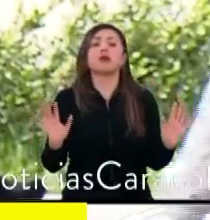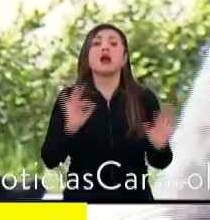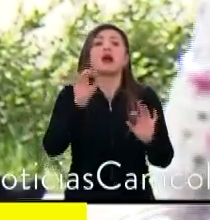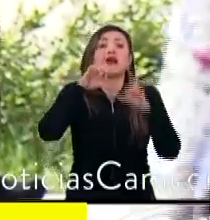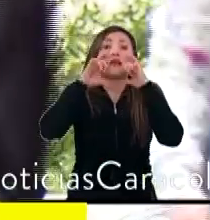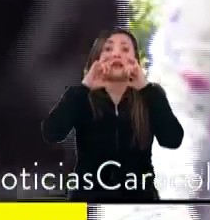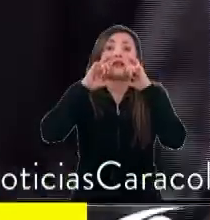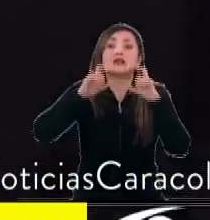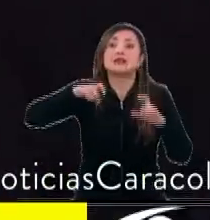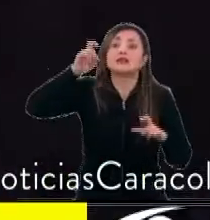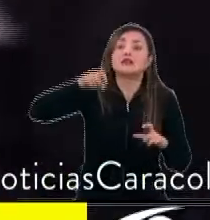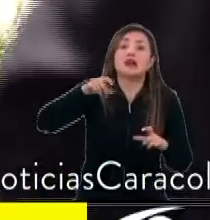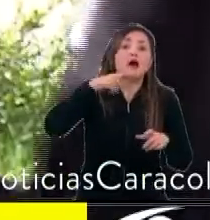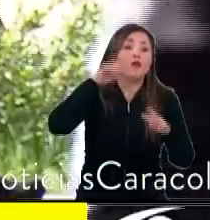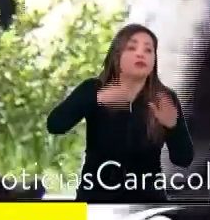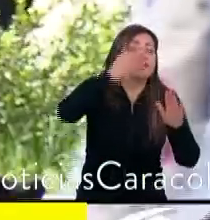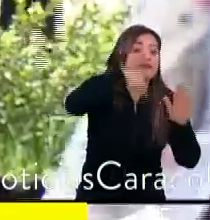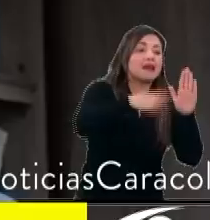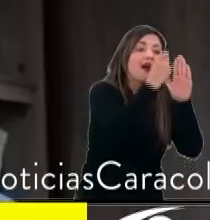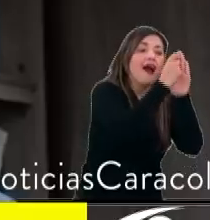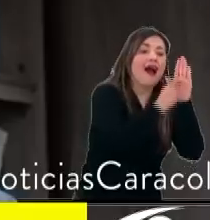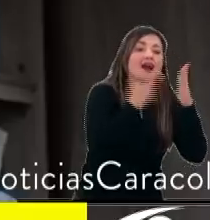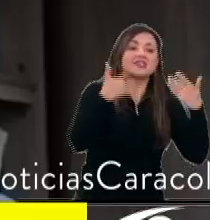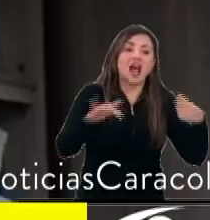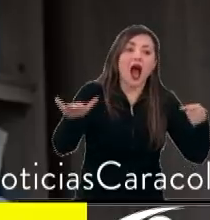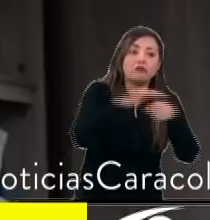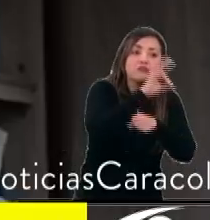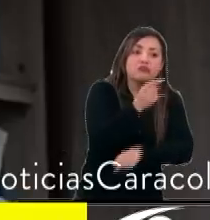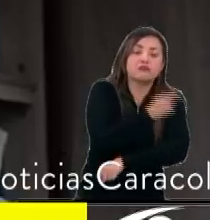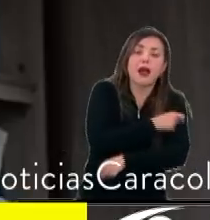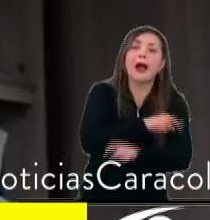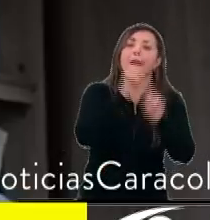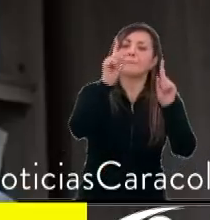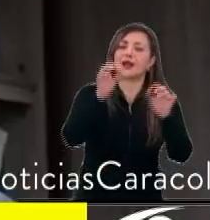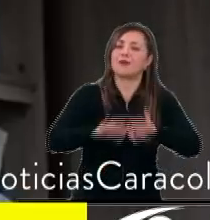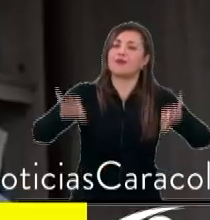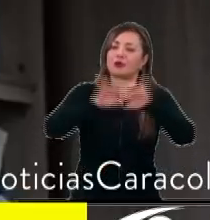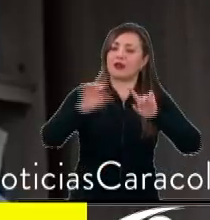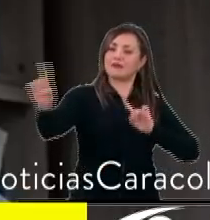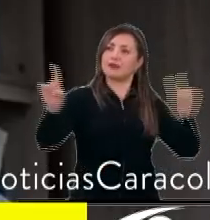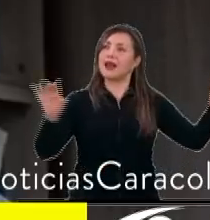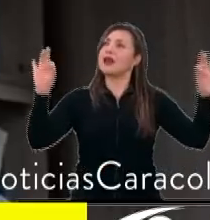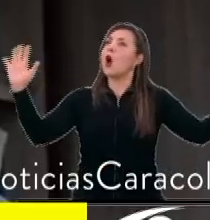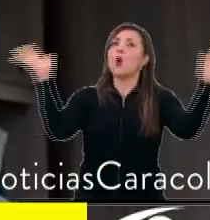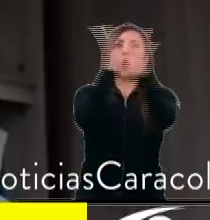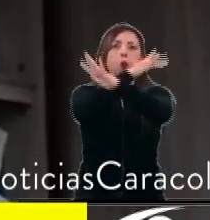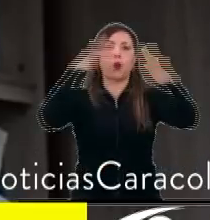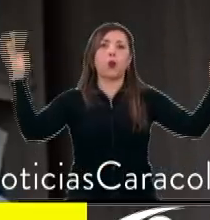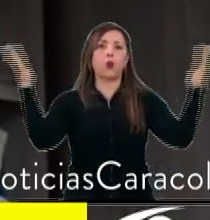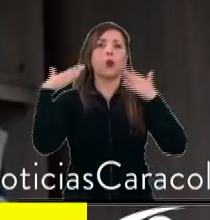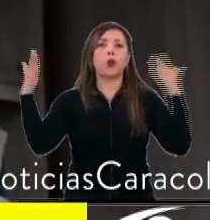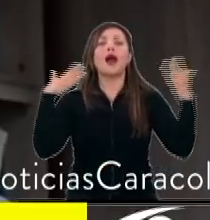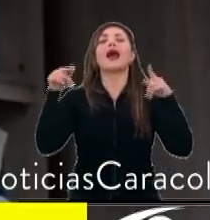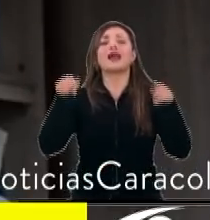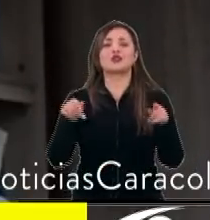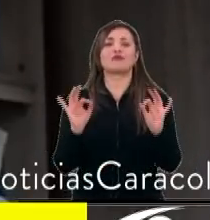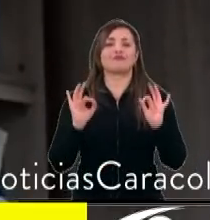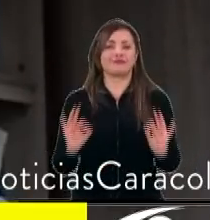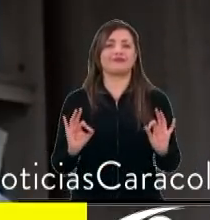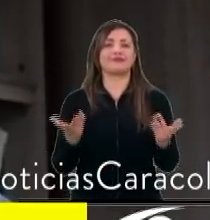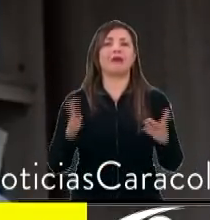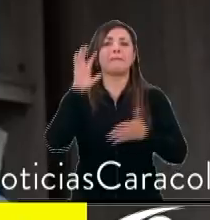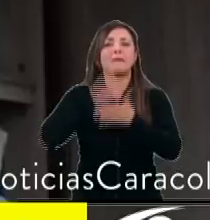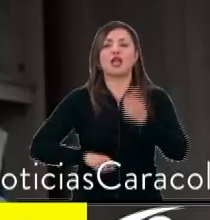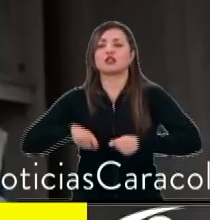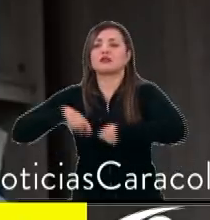coberturas de vacunación, pero distancia física, buena ventilación, garantiza que haya una mínima